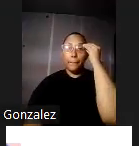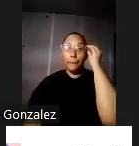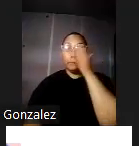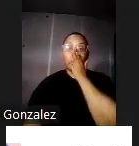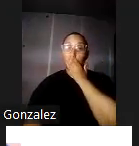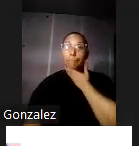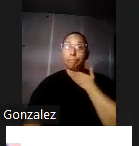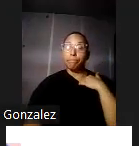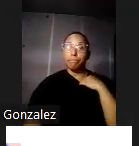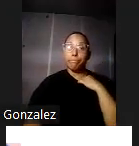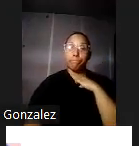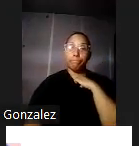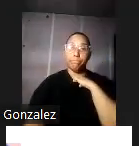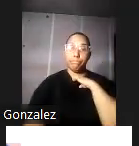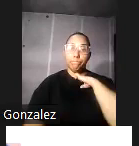y